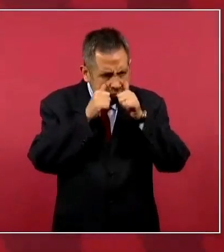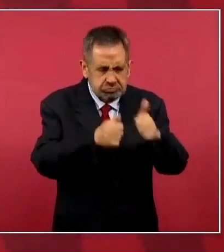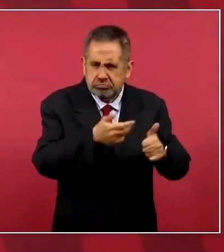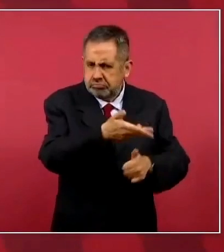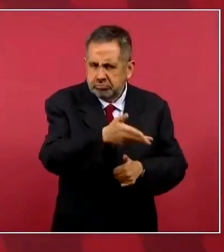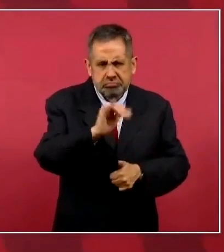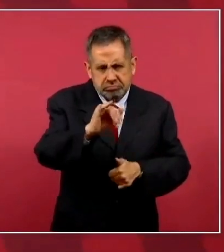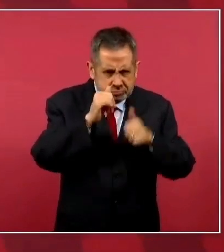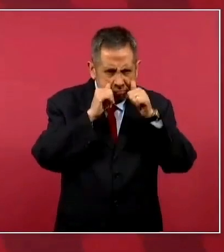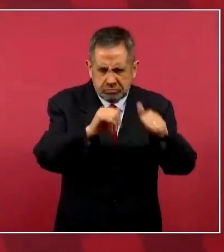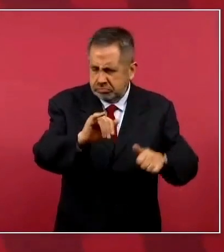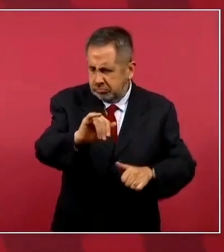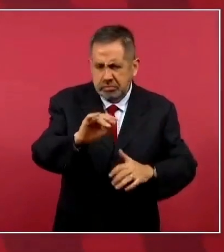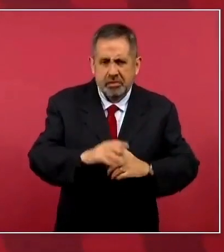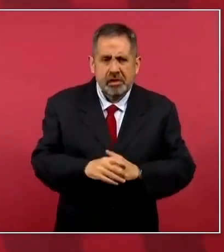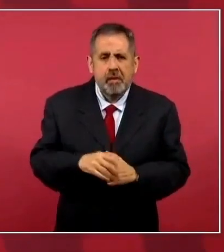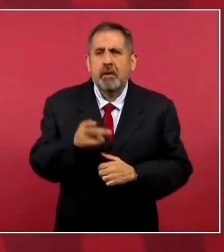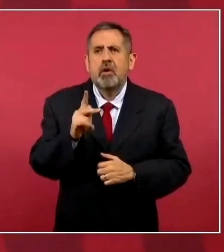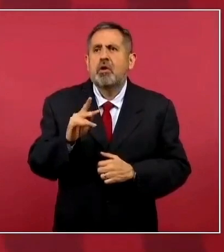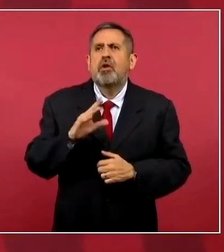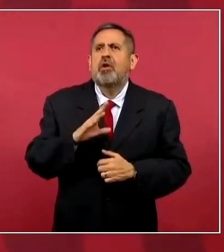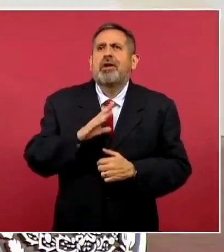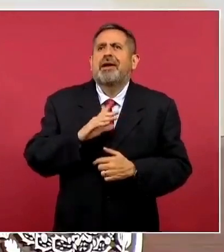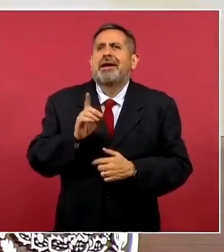atendiendo. Pero no hay